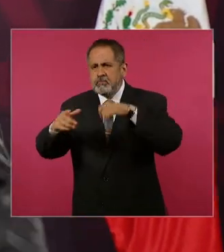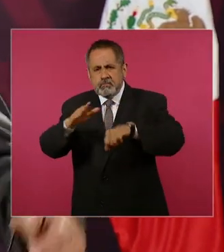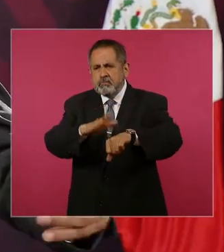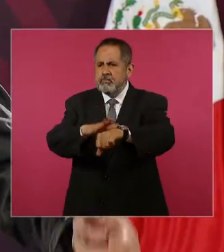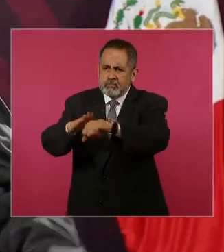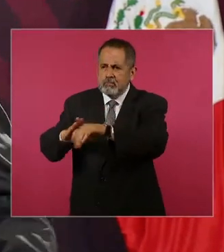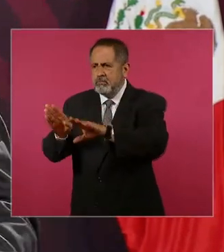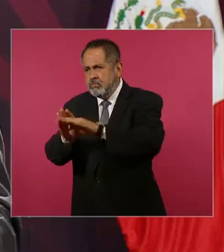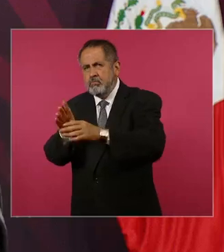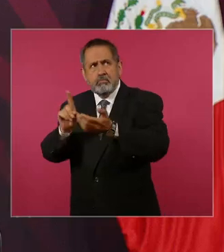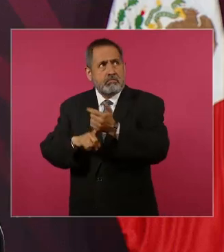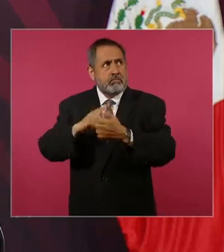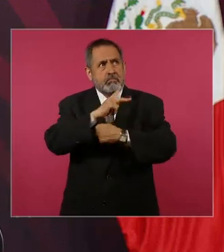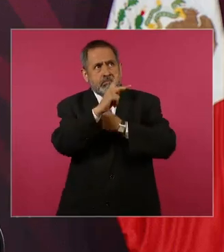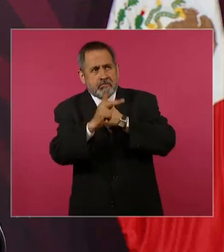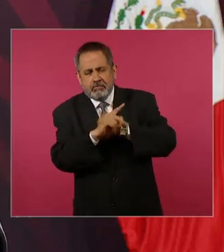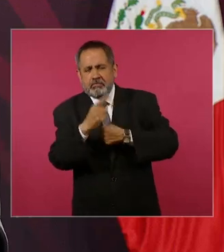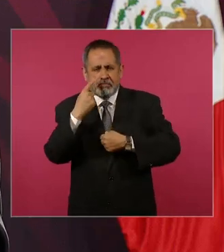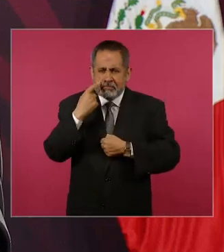sobre cómo está el país,